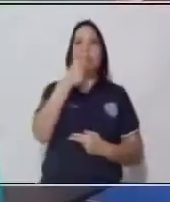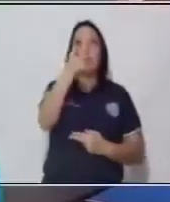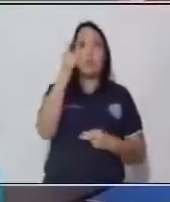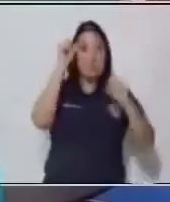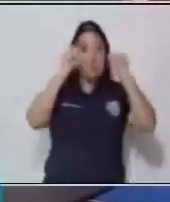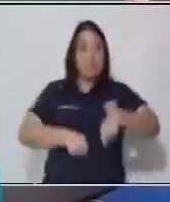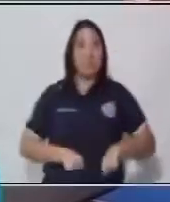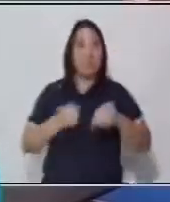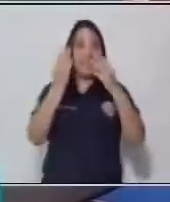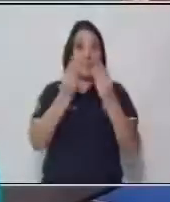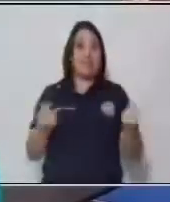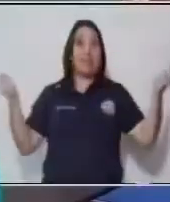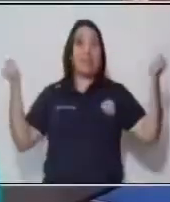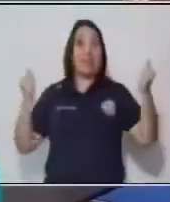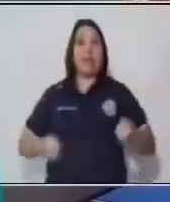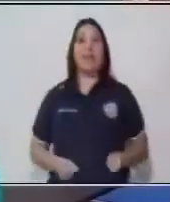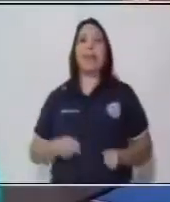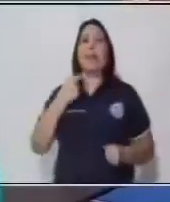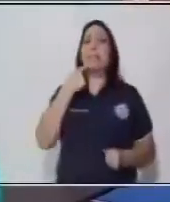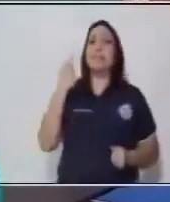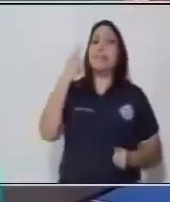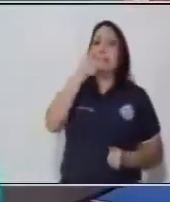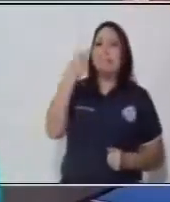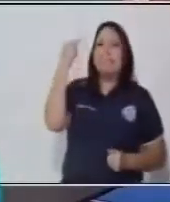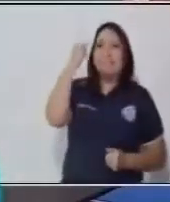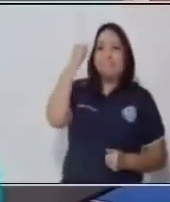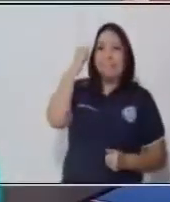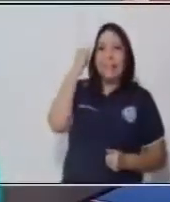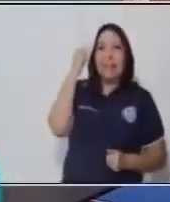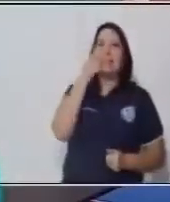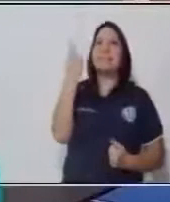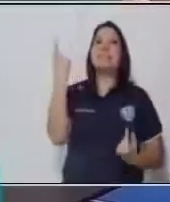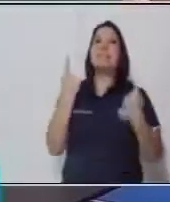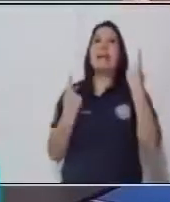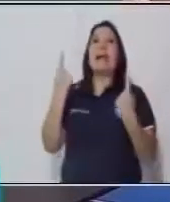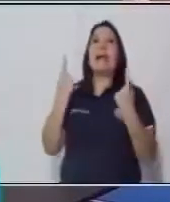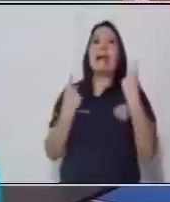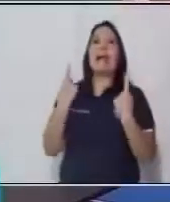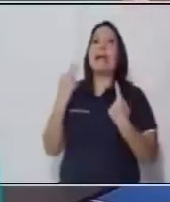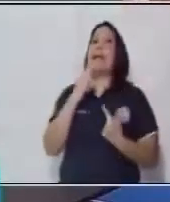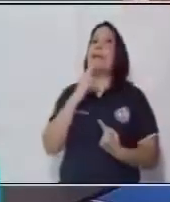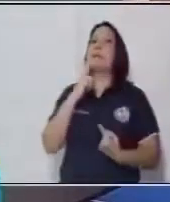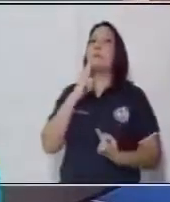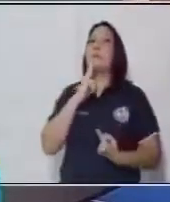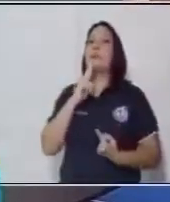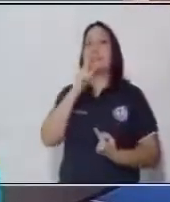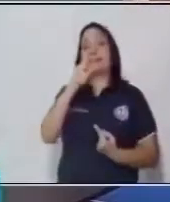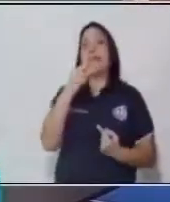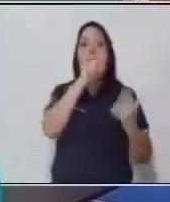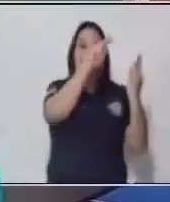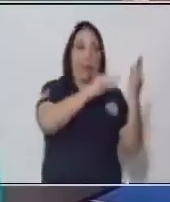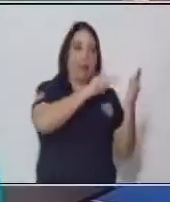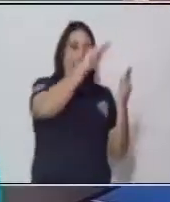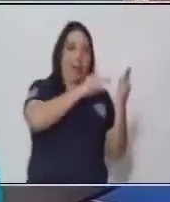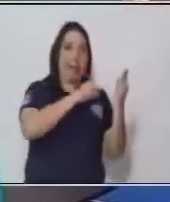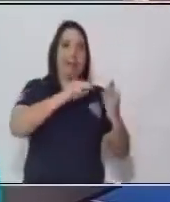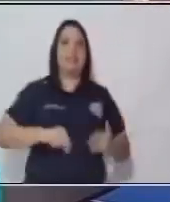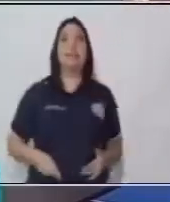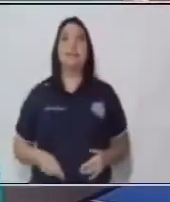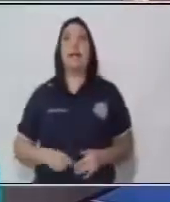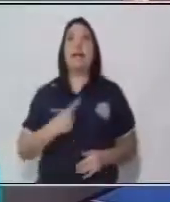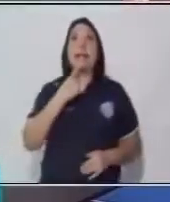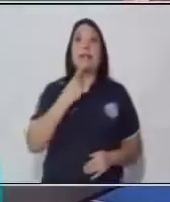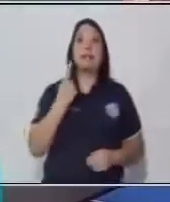pudieron resolver? ¿Tienen alguna idea de cuál puede ser? Vamos a darle lectura. Bueno, nos